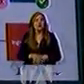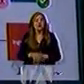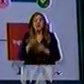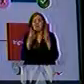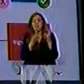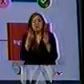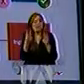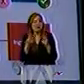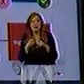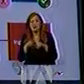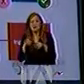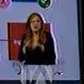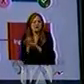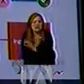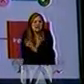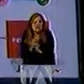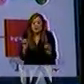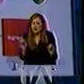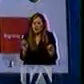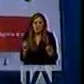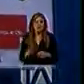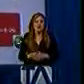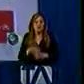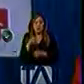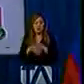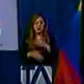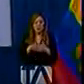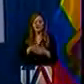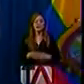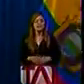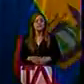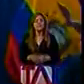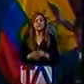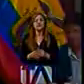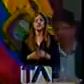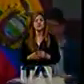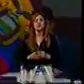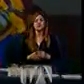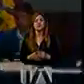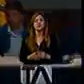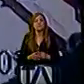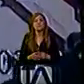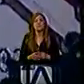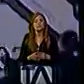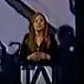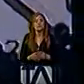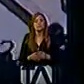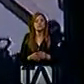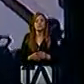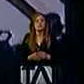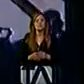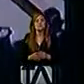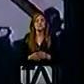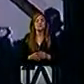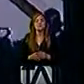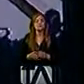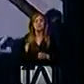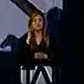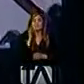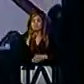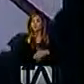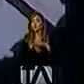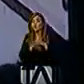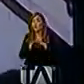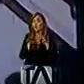visita ordinaria ni para visita extraordinaria se cumple con el procedimiento que debía realizarse. Por este irregular ingreso del